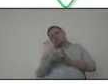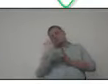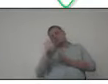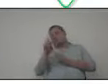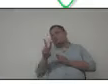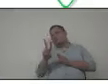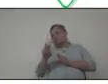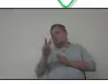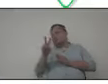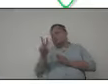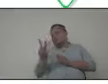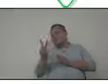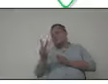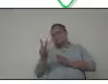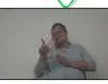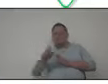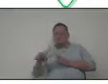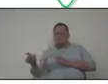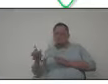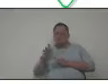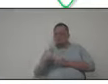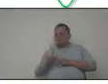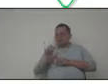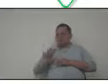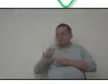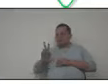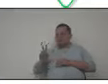252.272 habitantes, total de Capresoca